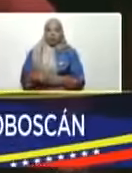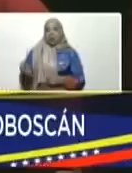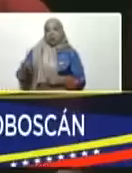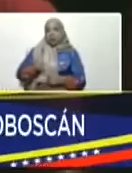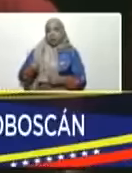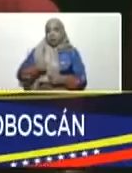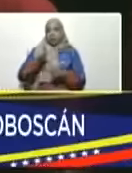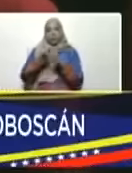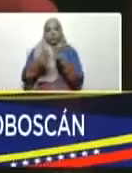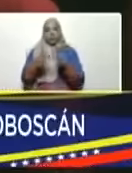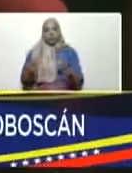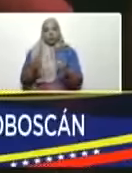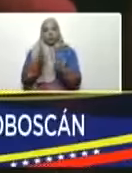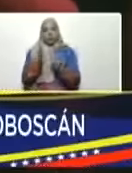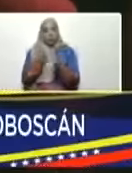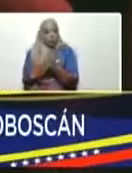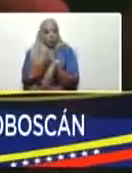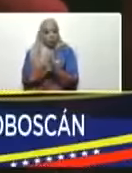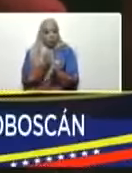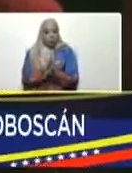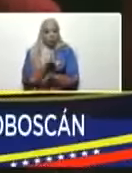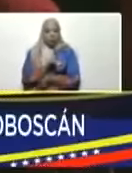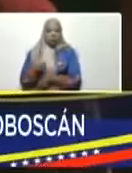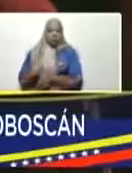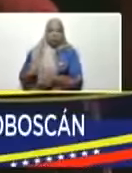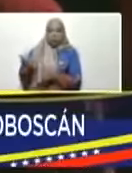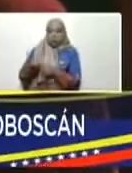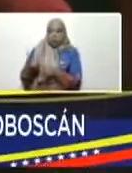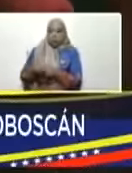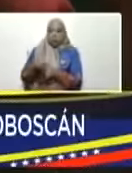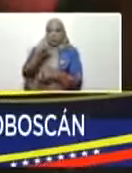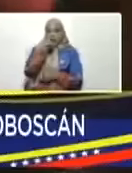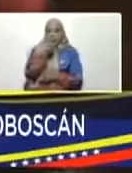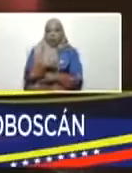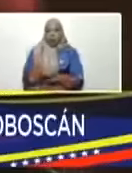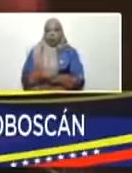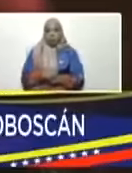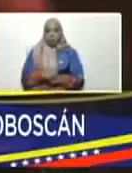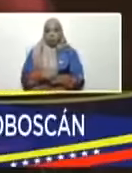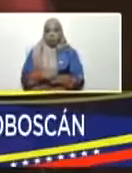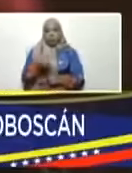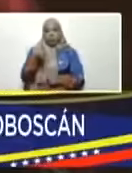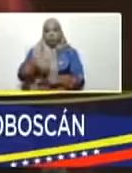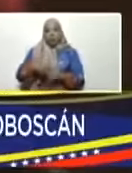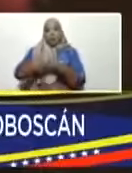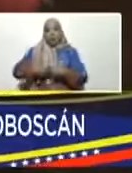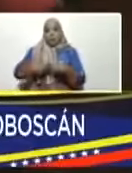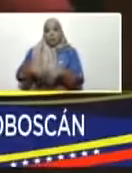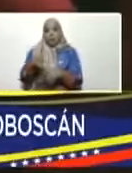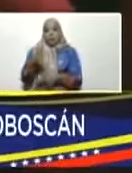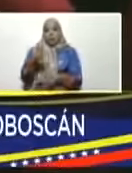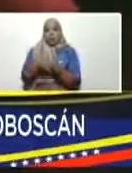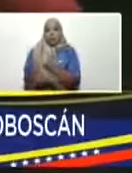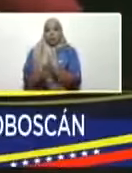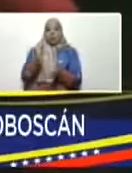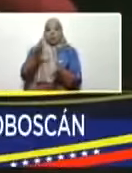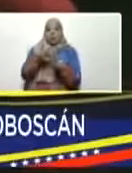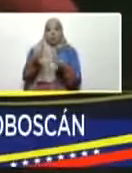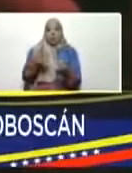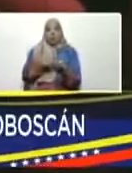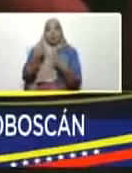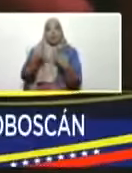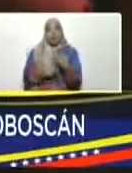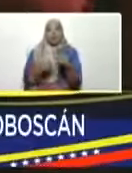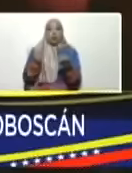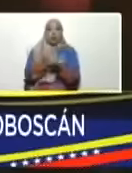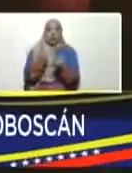la paz, la estabilidad económica, se llama Nicolás Maduro Moro. Y desde Petrobuscán podemos decir que presentamos todo el plan de trabajo